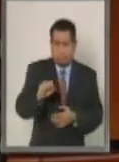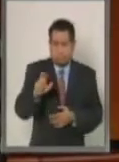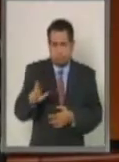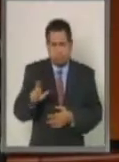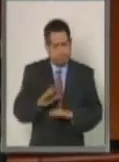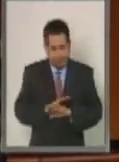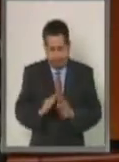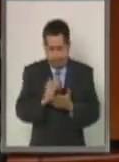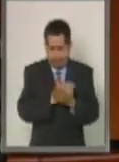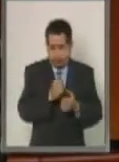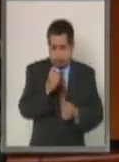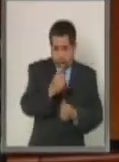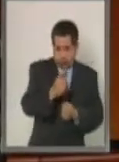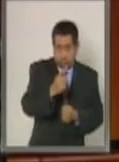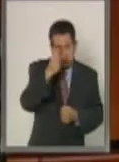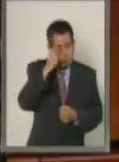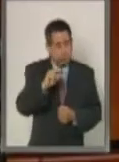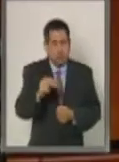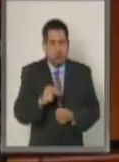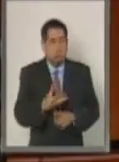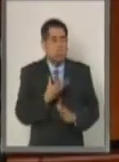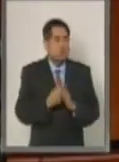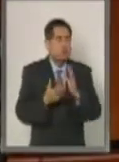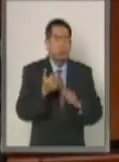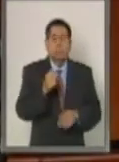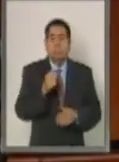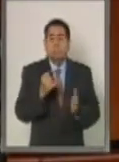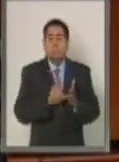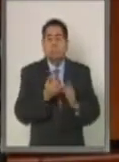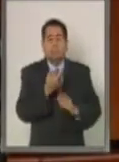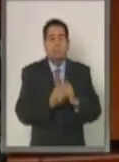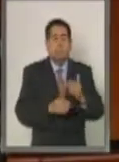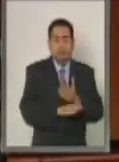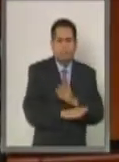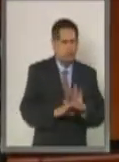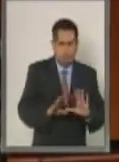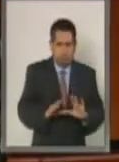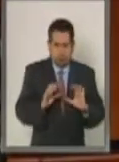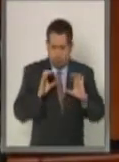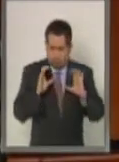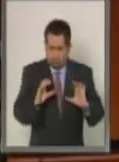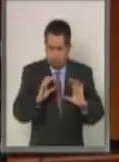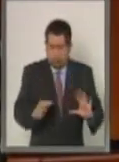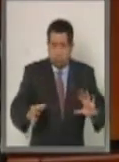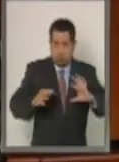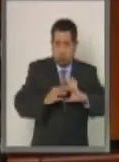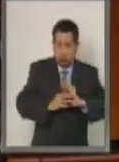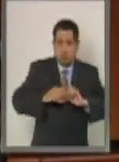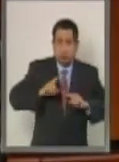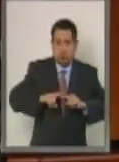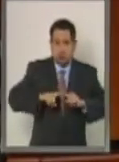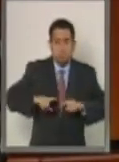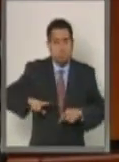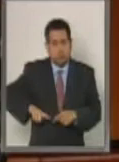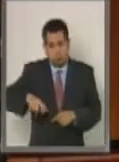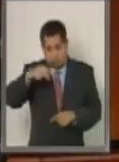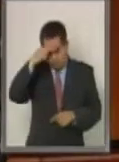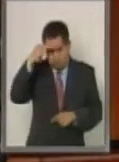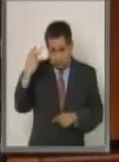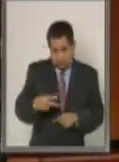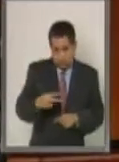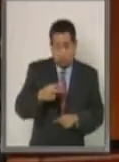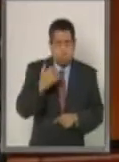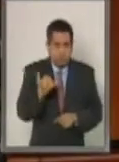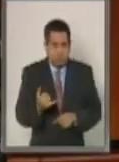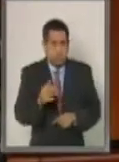para prevenir la evasión fiscal entre el Gobierno de México y los gobiernos de la República de